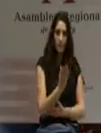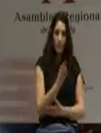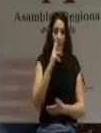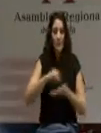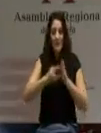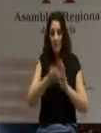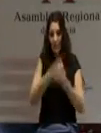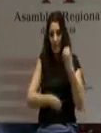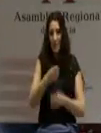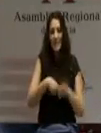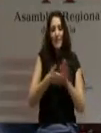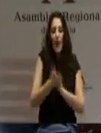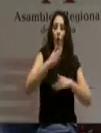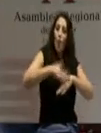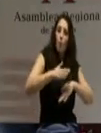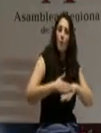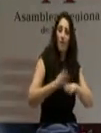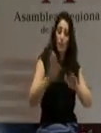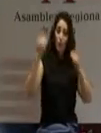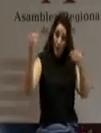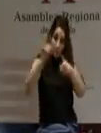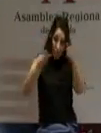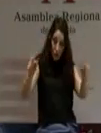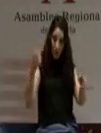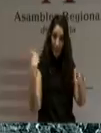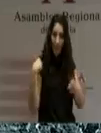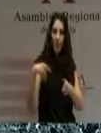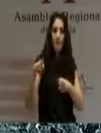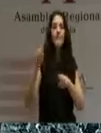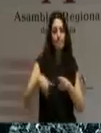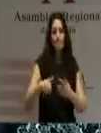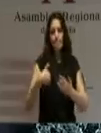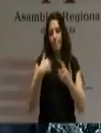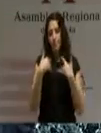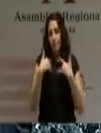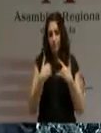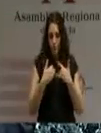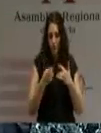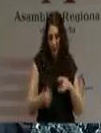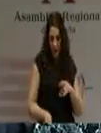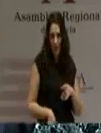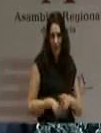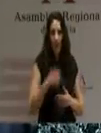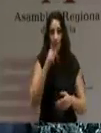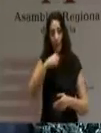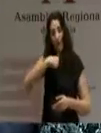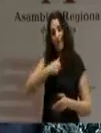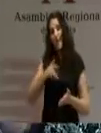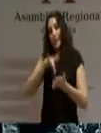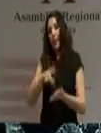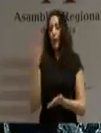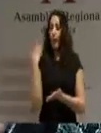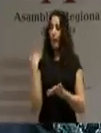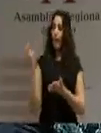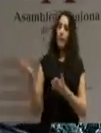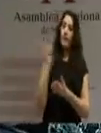financiación ha sido el culpable de que la gente que está ahí fuera también pase. Porque yo no soy quien decía aquí, era